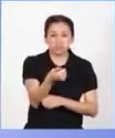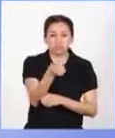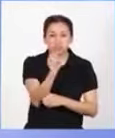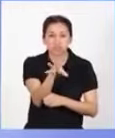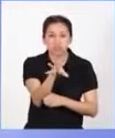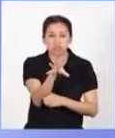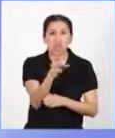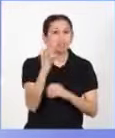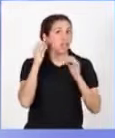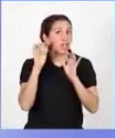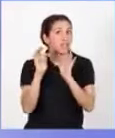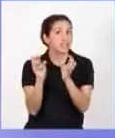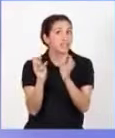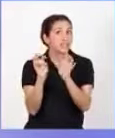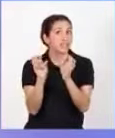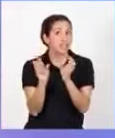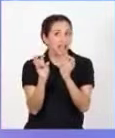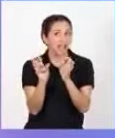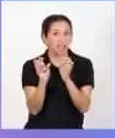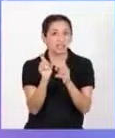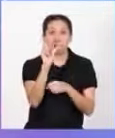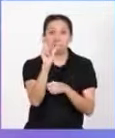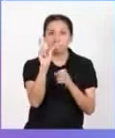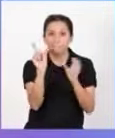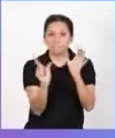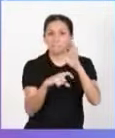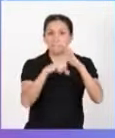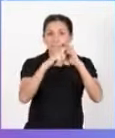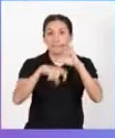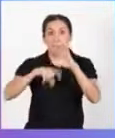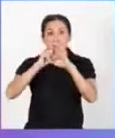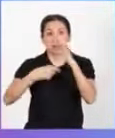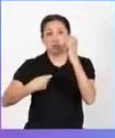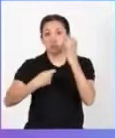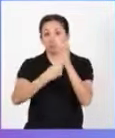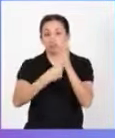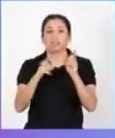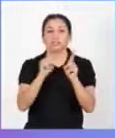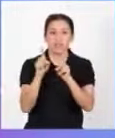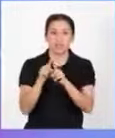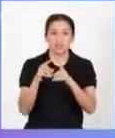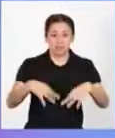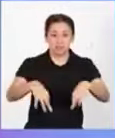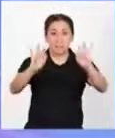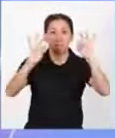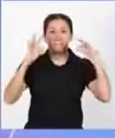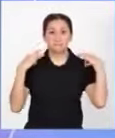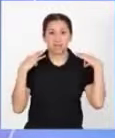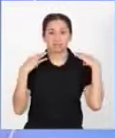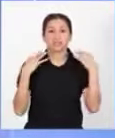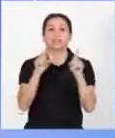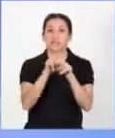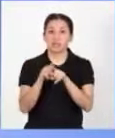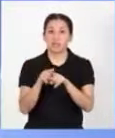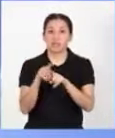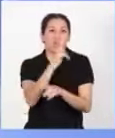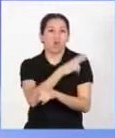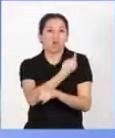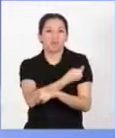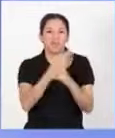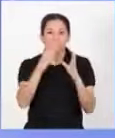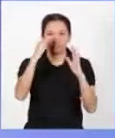linterna, radio portátil, pilas de repuesto, una manta que sirva de abrigo y un botiquín que